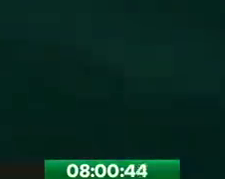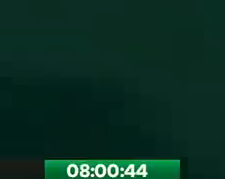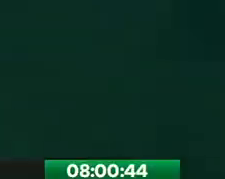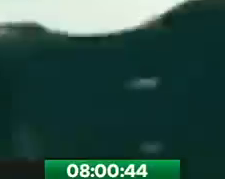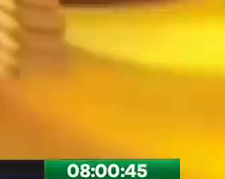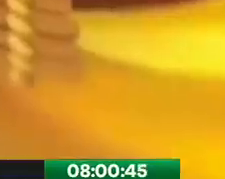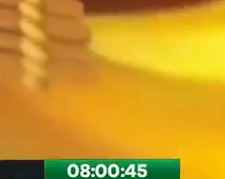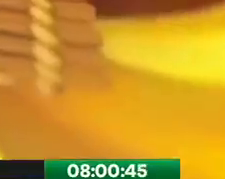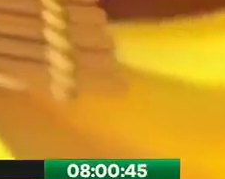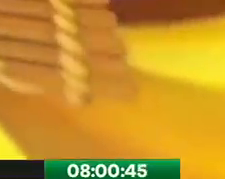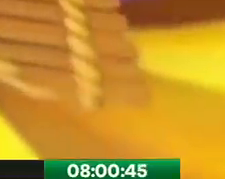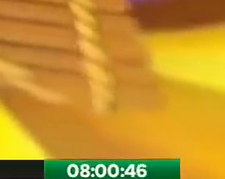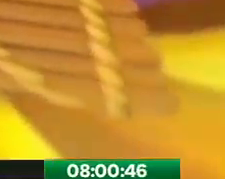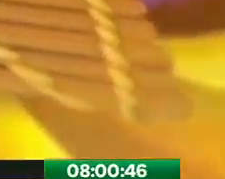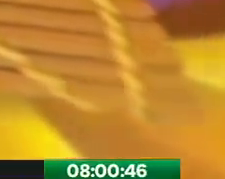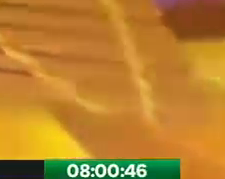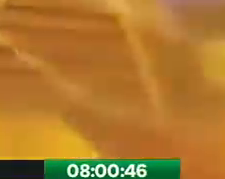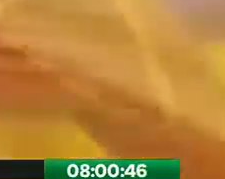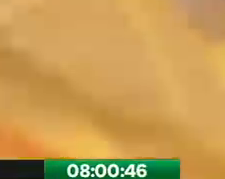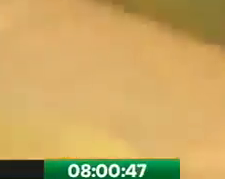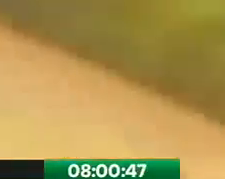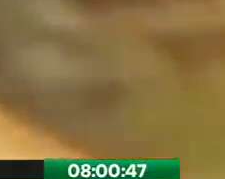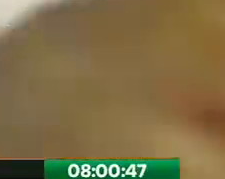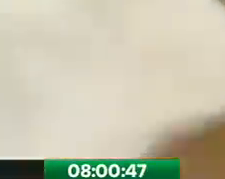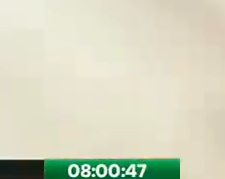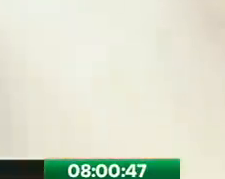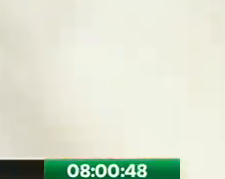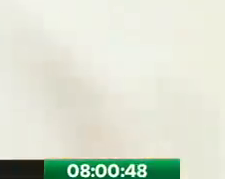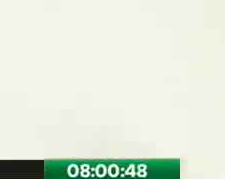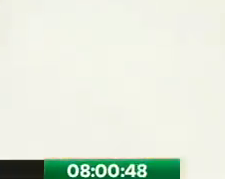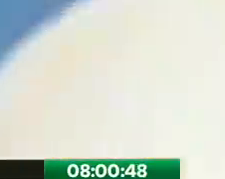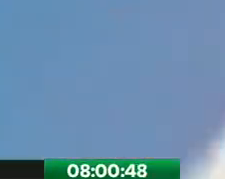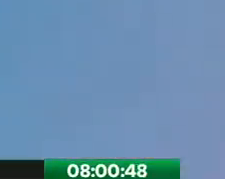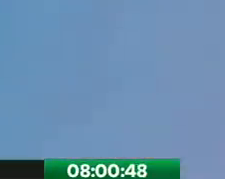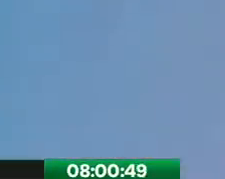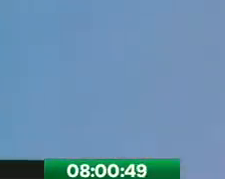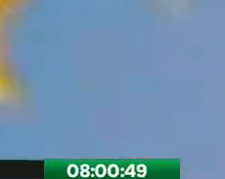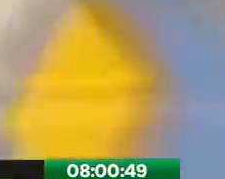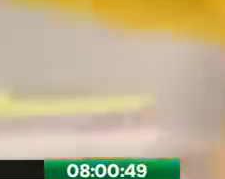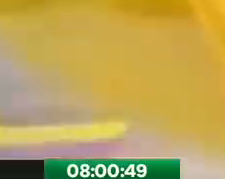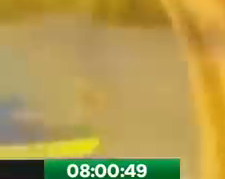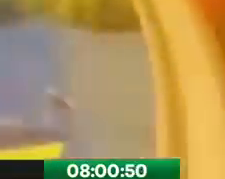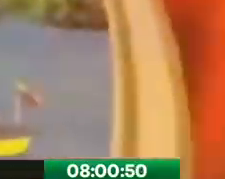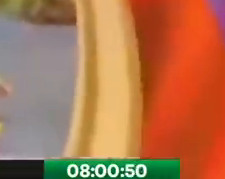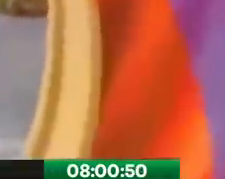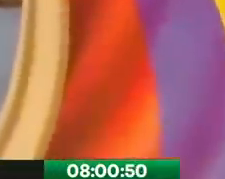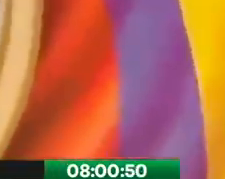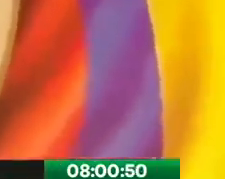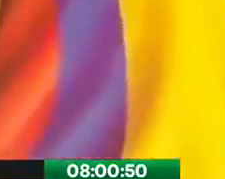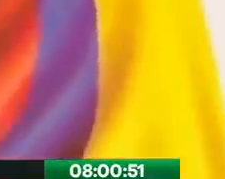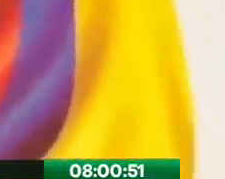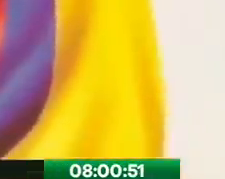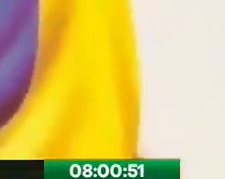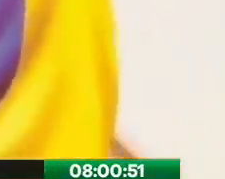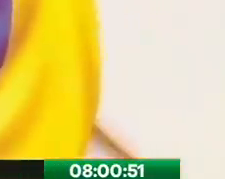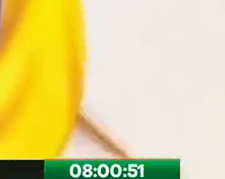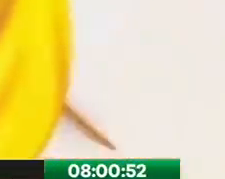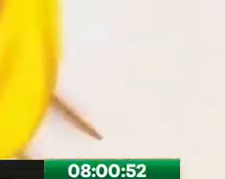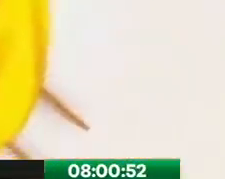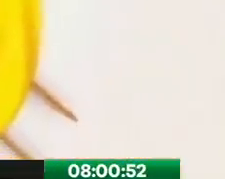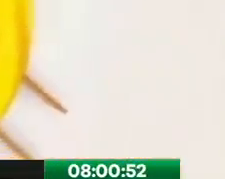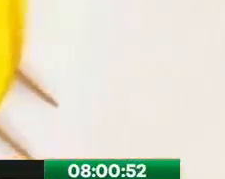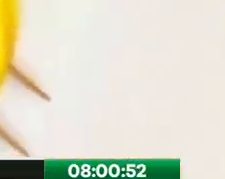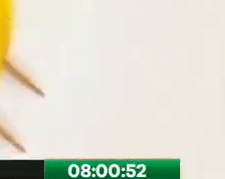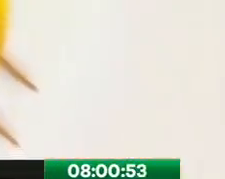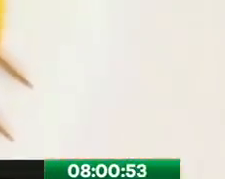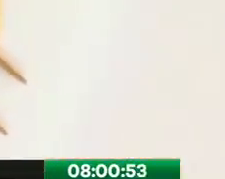en el año 1900 en nuestro escudo se observan elementos representativos del ecuador y con esto